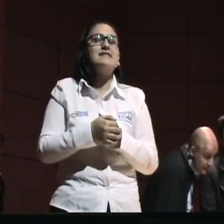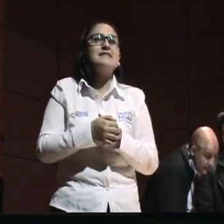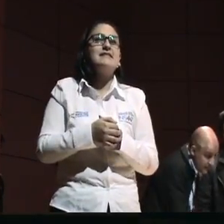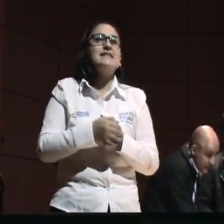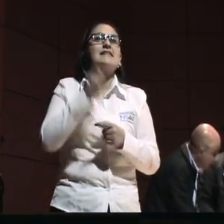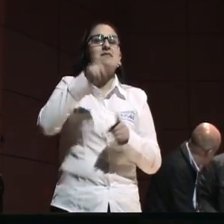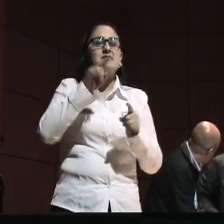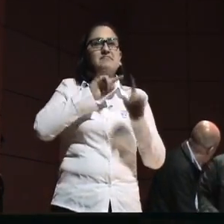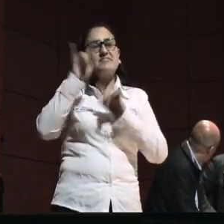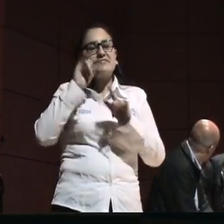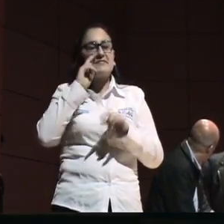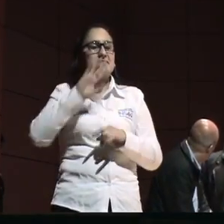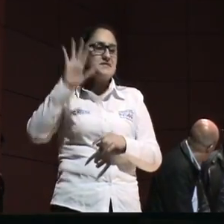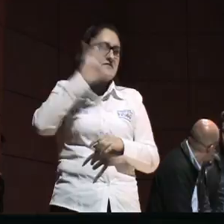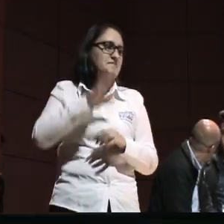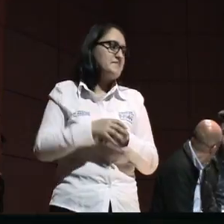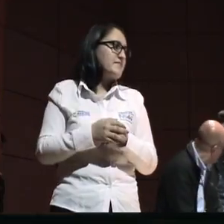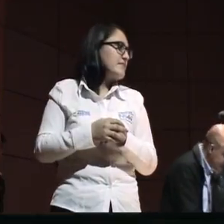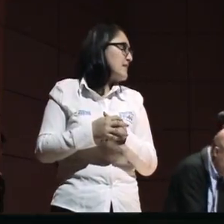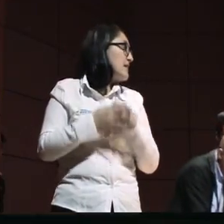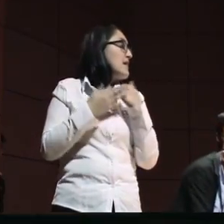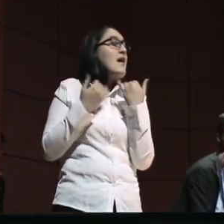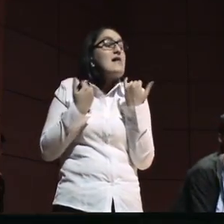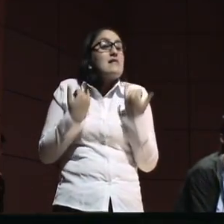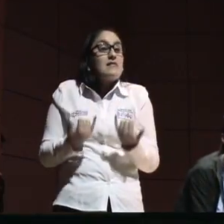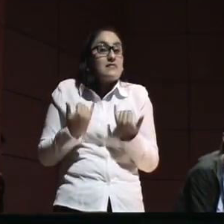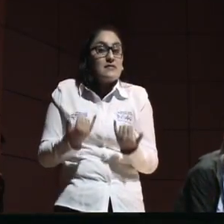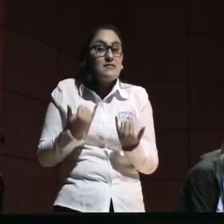nacional. Actualmente